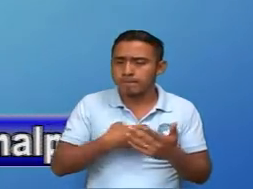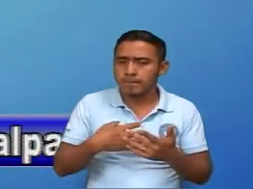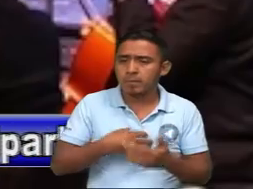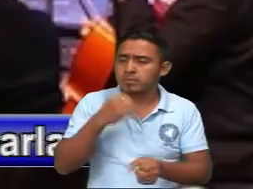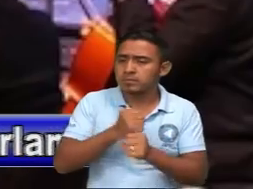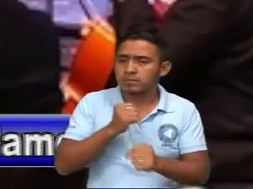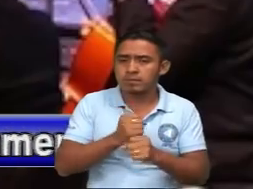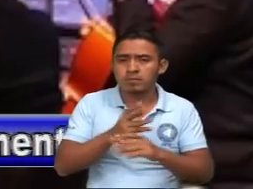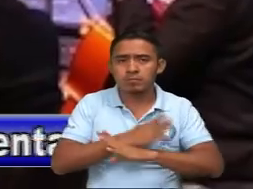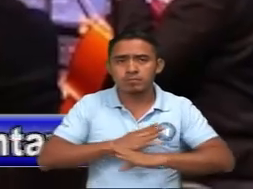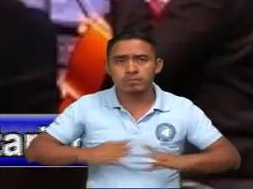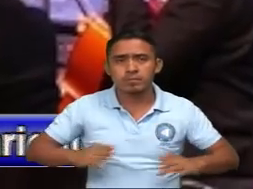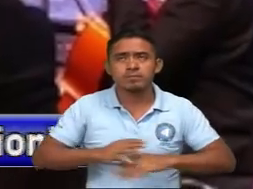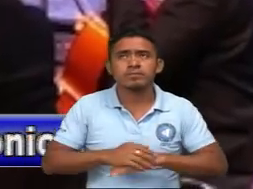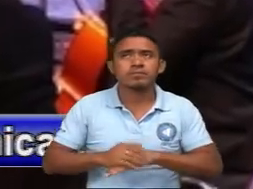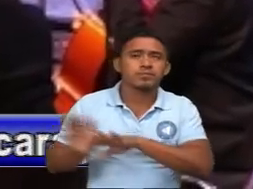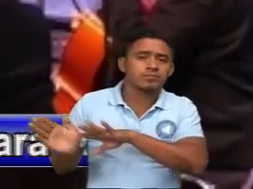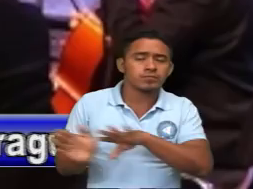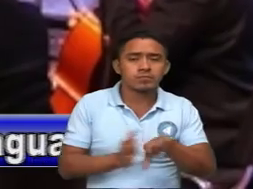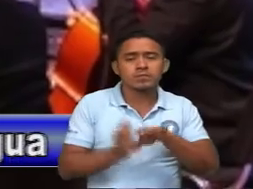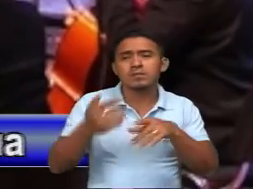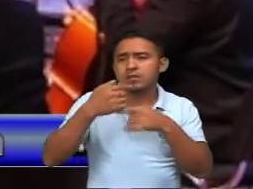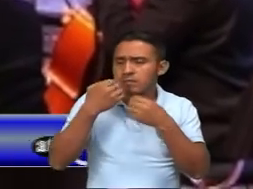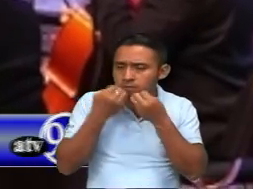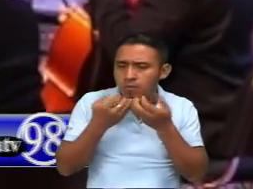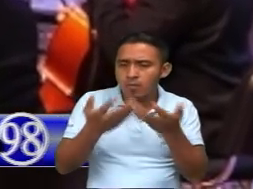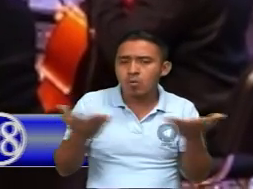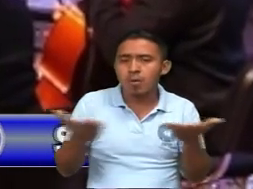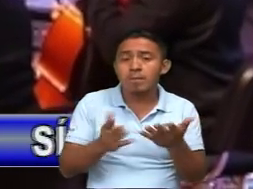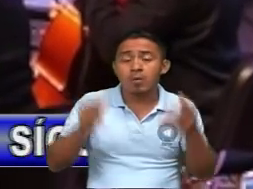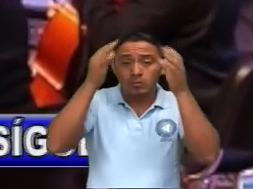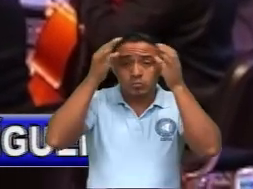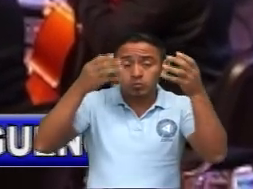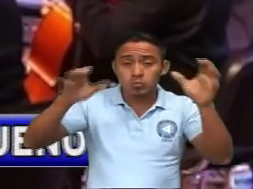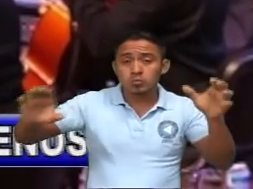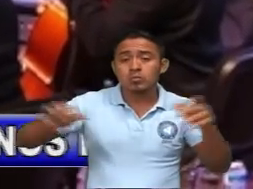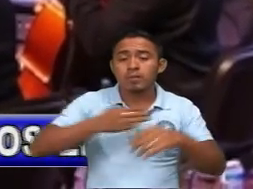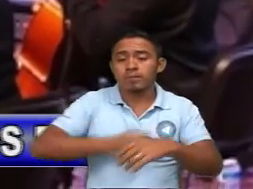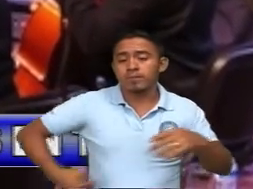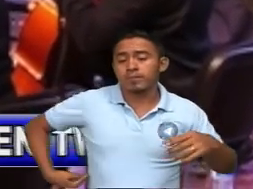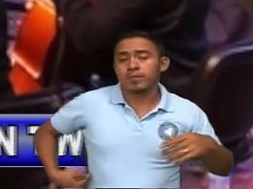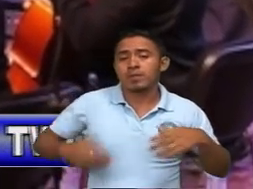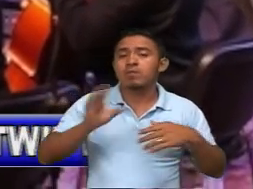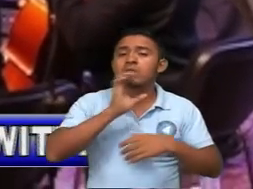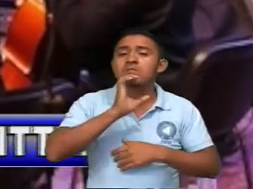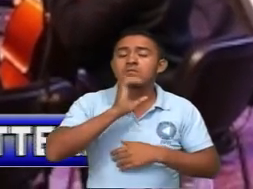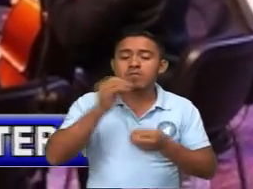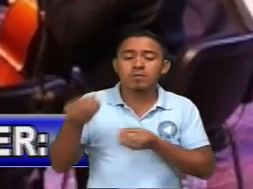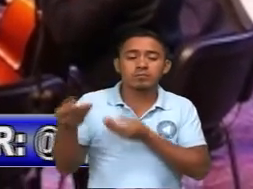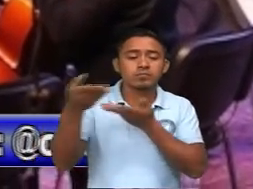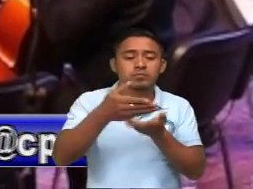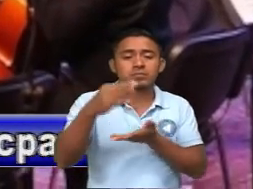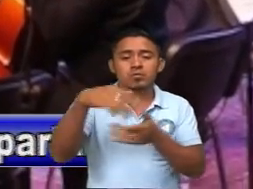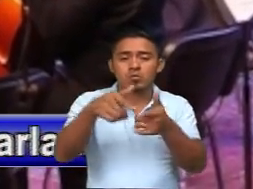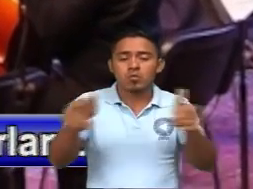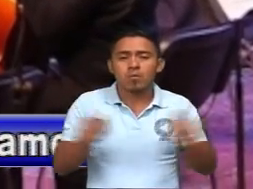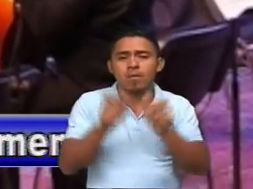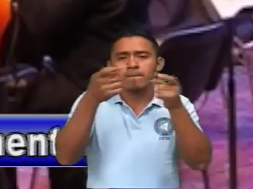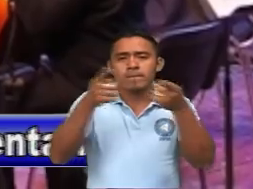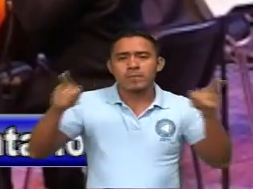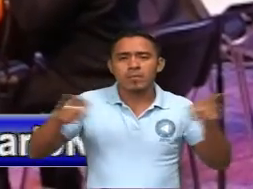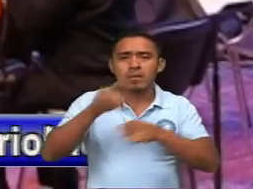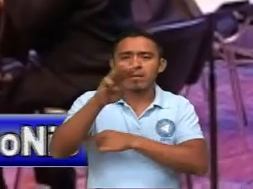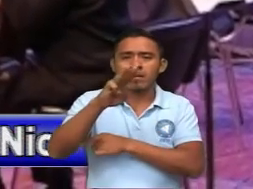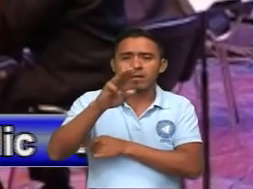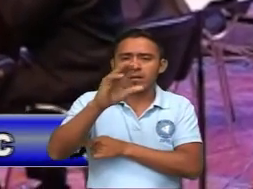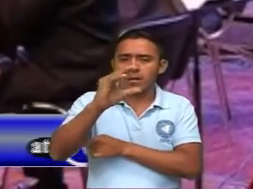paz. En otro orden, mencionó la distinción de la cultura que el Ministerio de Cuba entregó a la Camerata BAC y en particular al